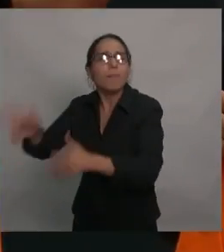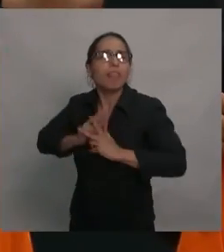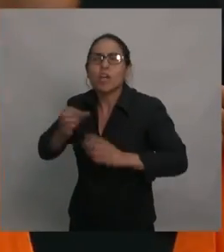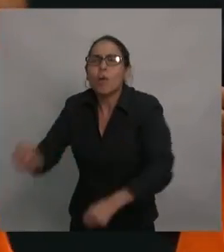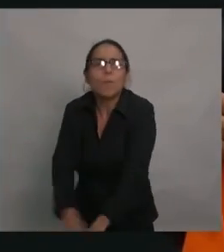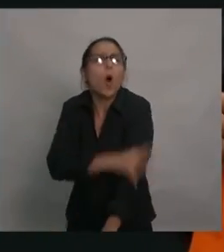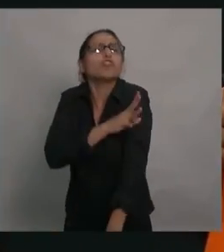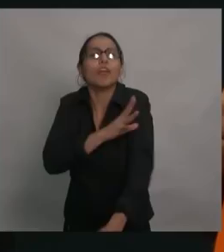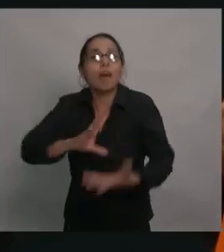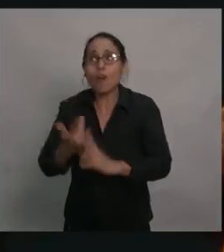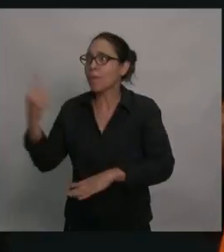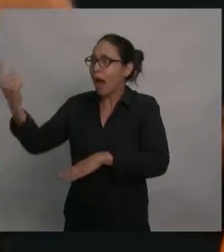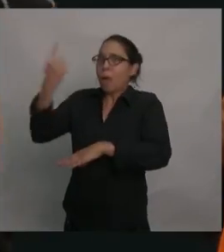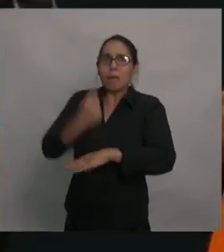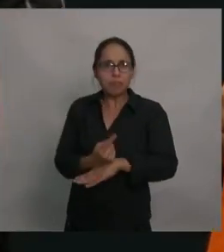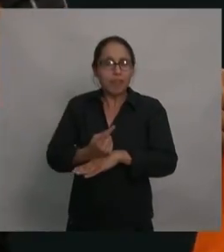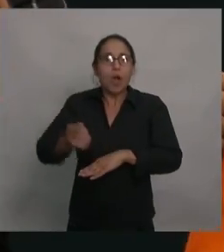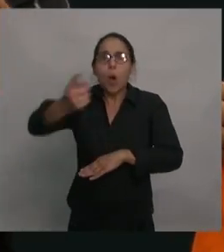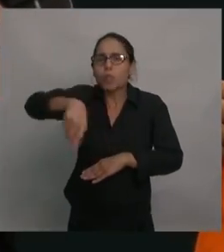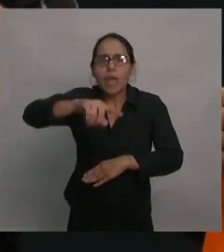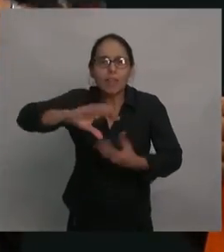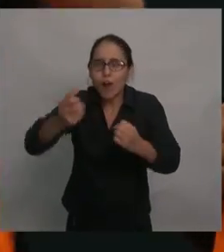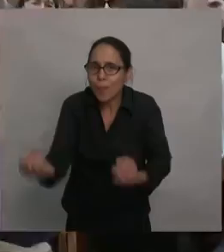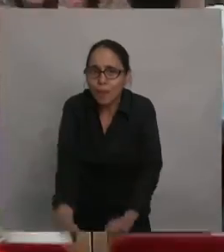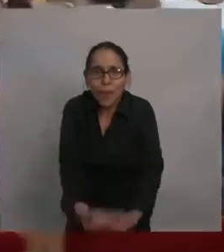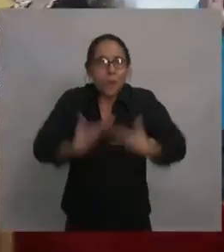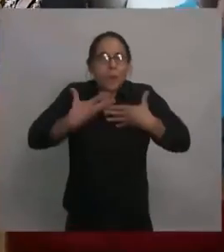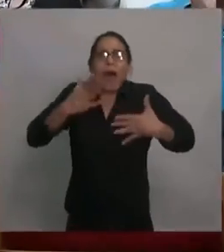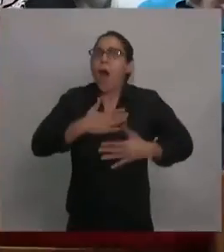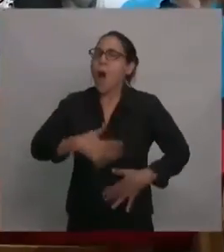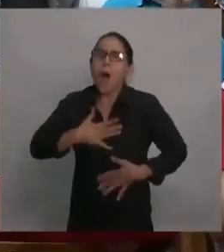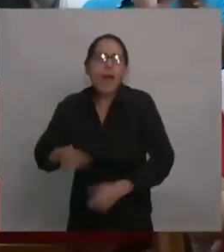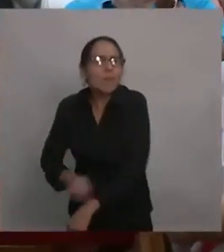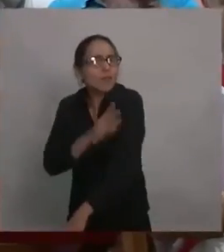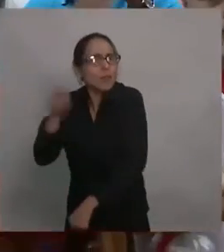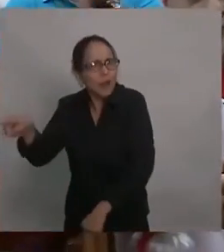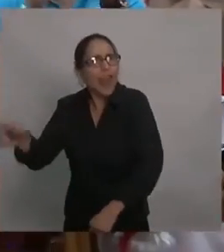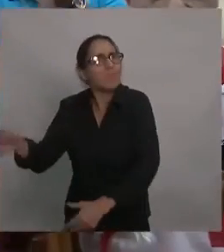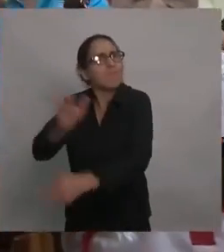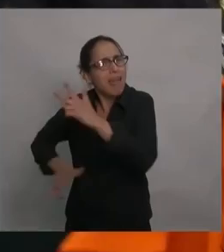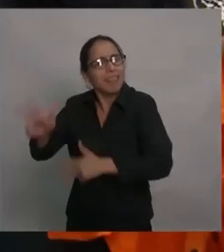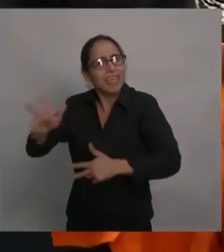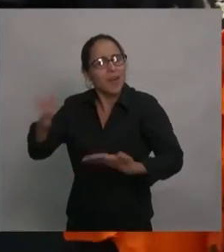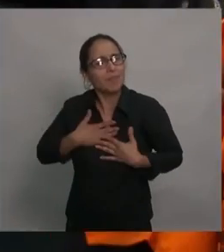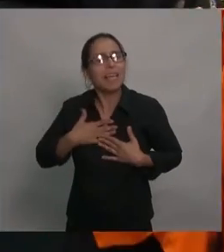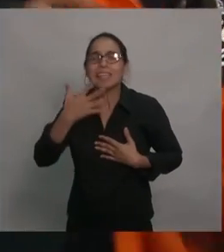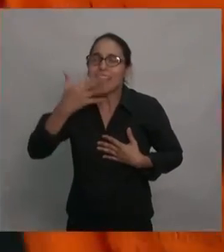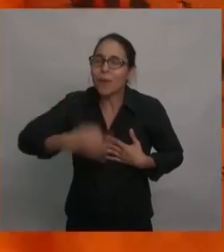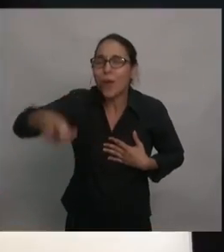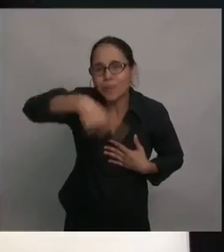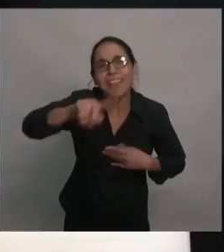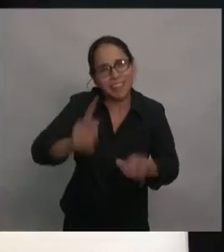dio, que estoy seguro que muchos de ustedes disfrutaron también. Y si Silvio se la puso, yo me la pongo también. Claro, muy bien,